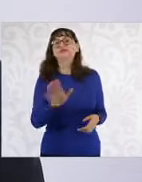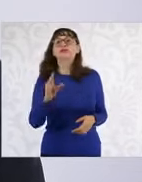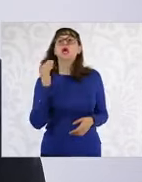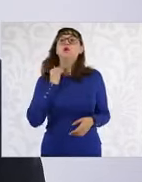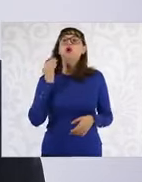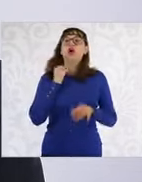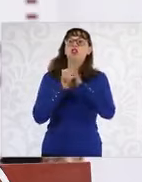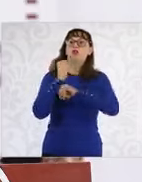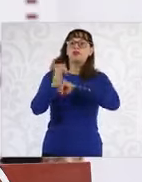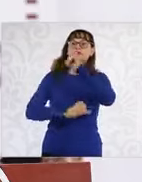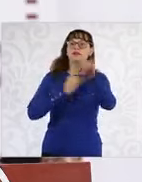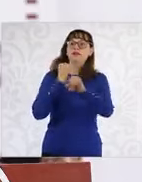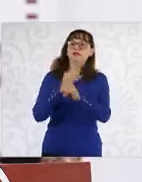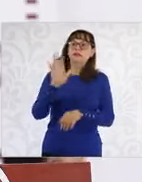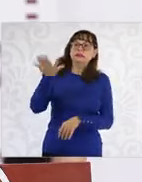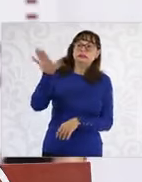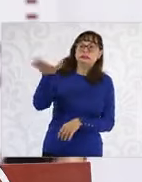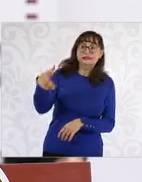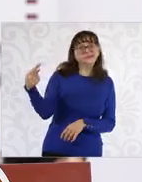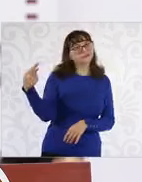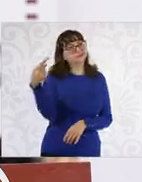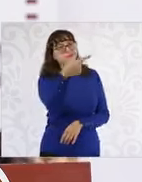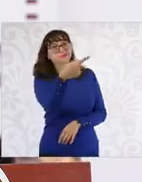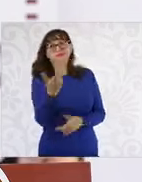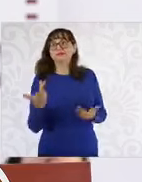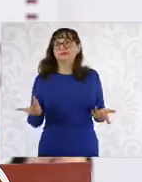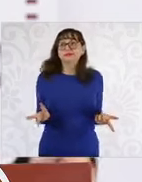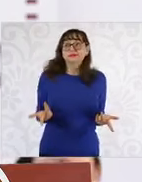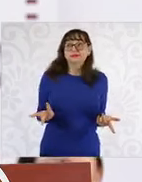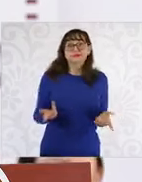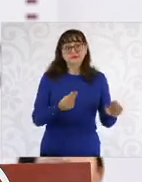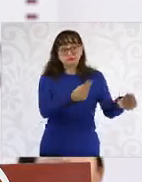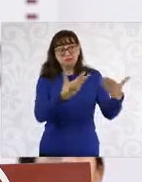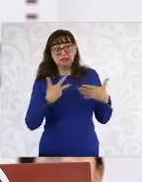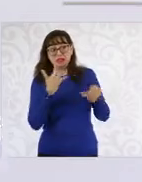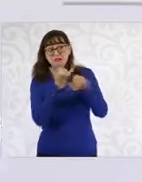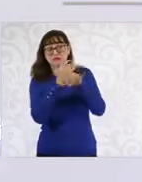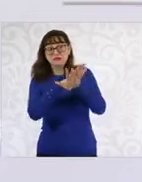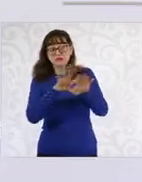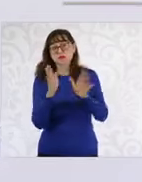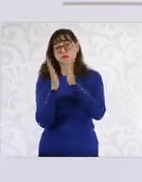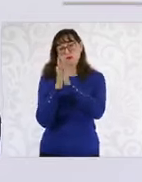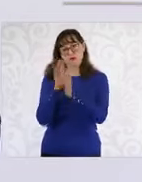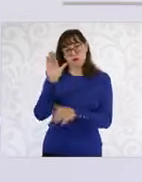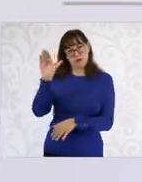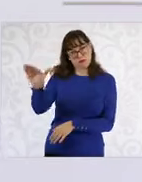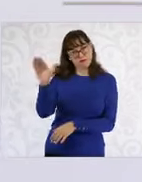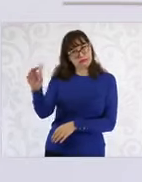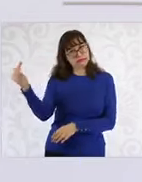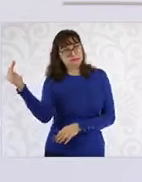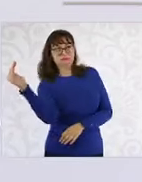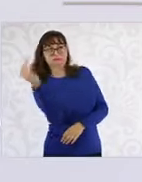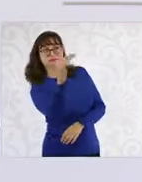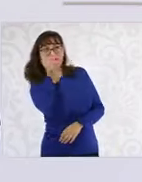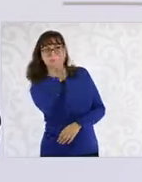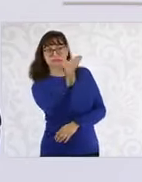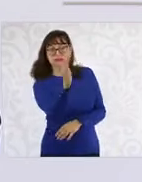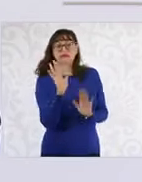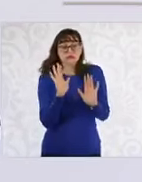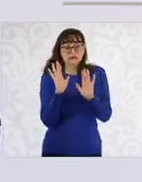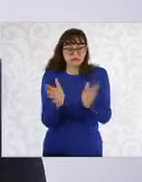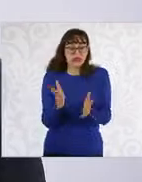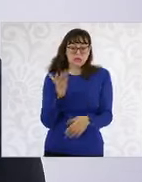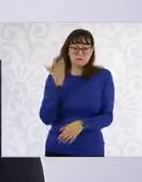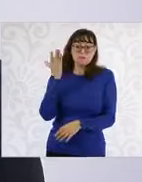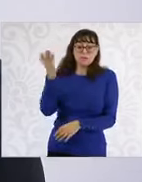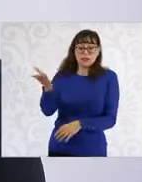permite, es lo que existe en un entorno internacional de derecho público internacional. Hemos hecho esa solicitud y